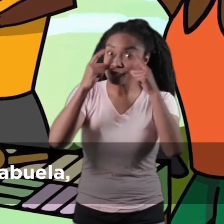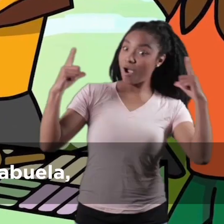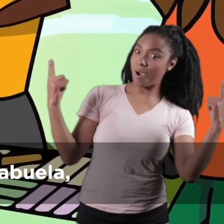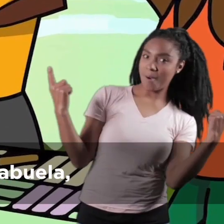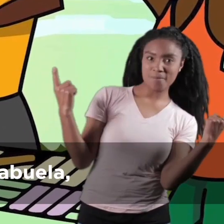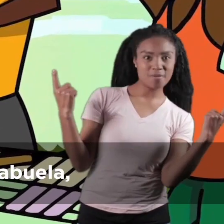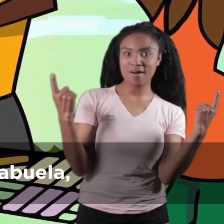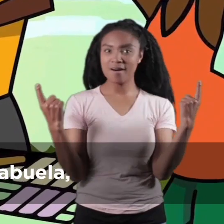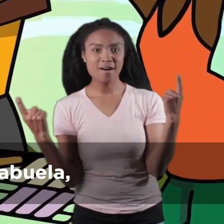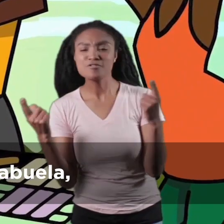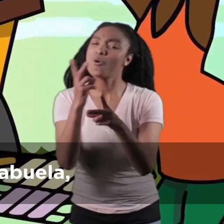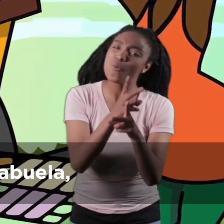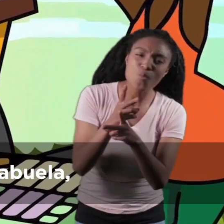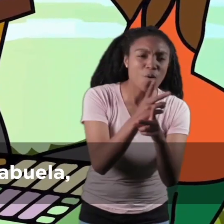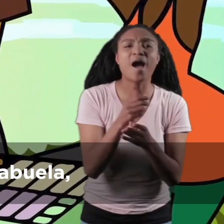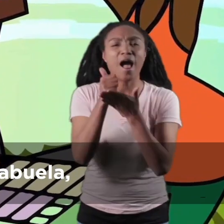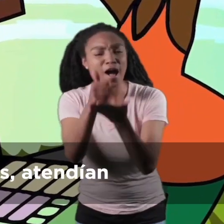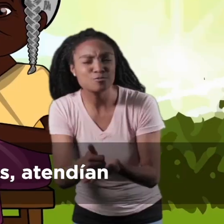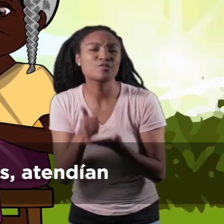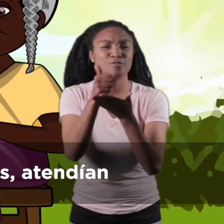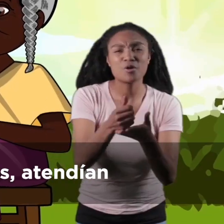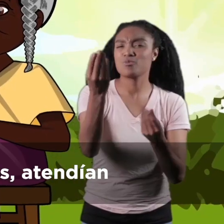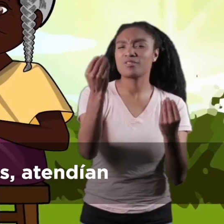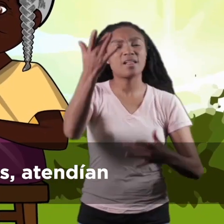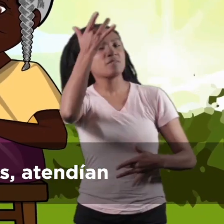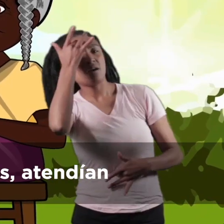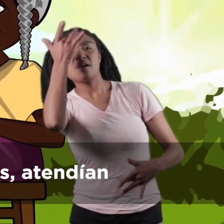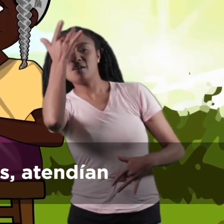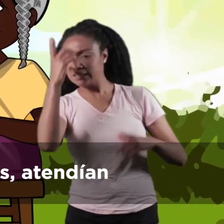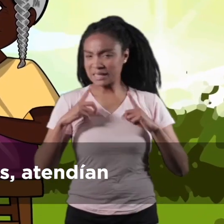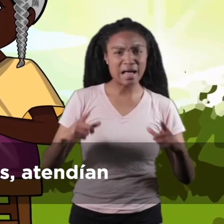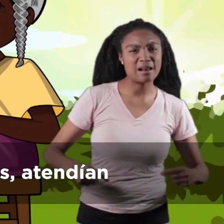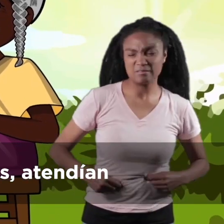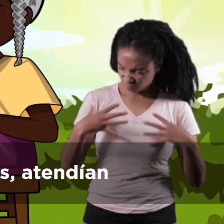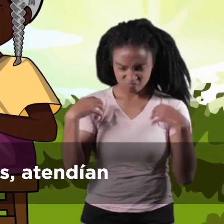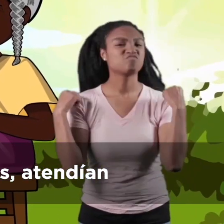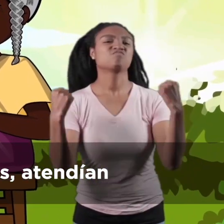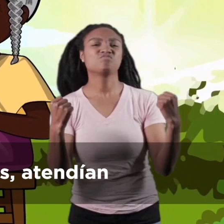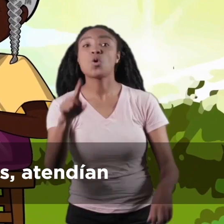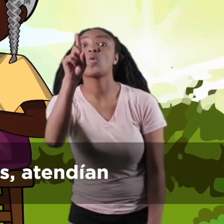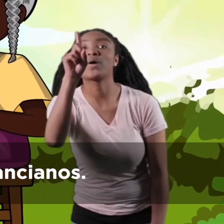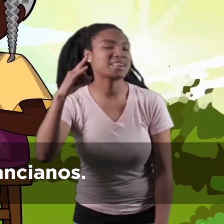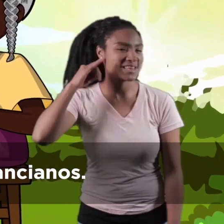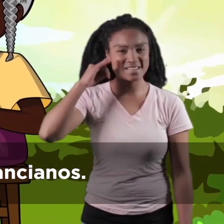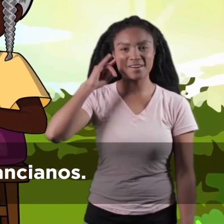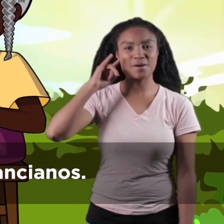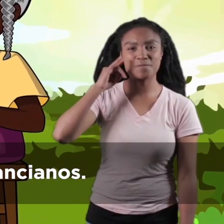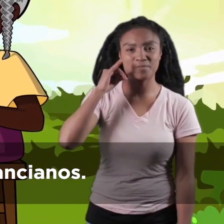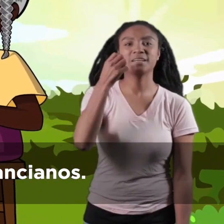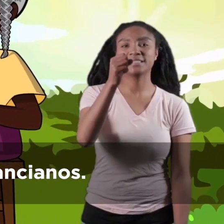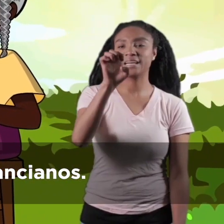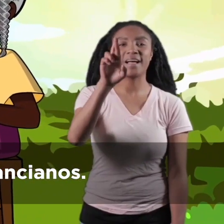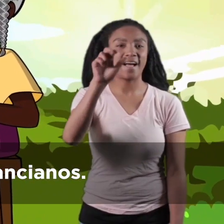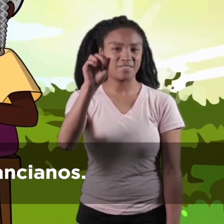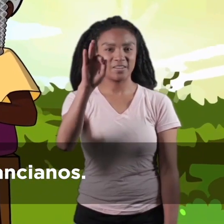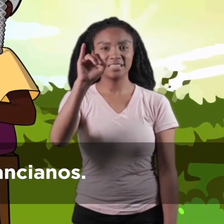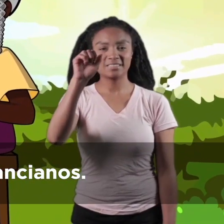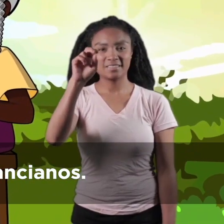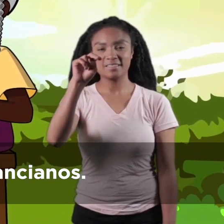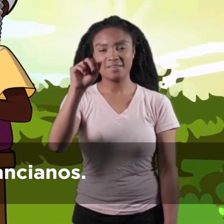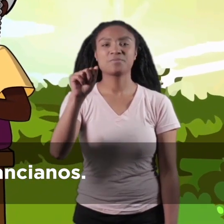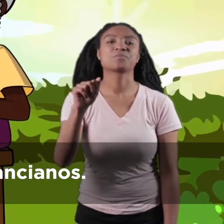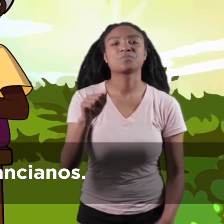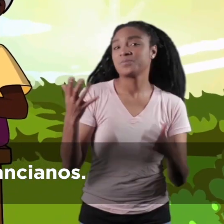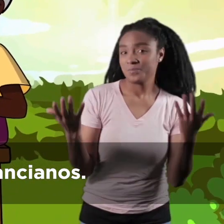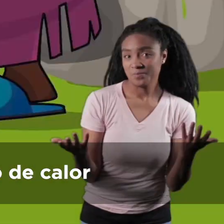esa algarabía se encontraba su abuela, que con muchas curanderas más atendían a hombres, mujeres, niños